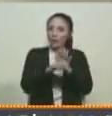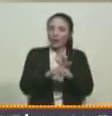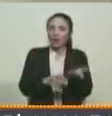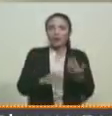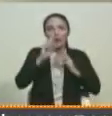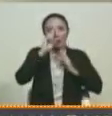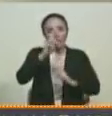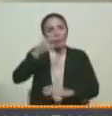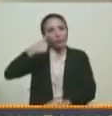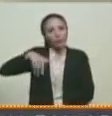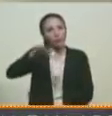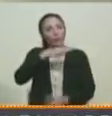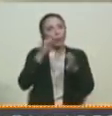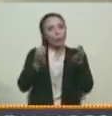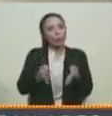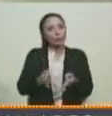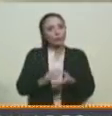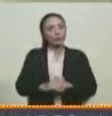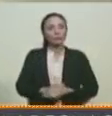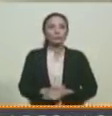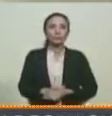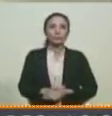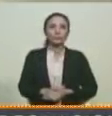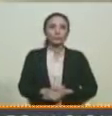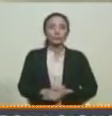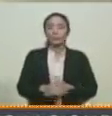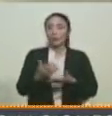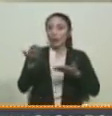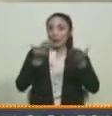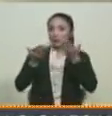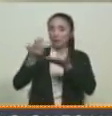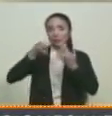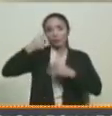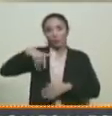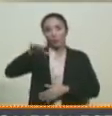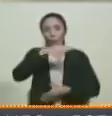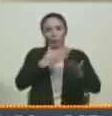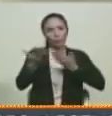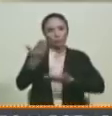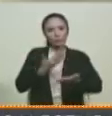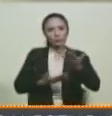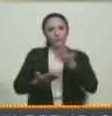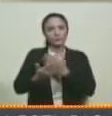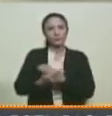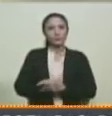respetuoso, justo, al servicio del pueblo.